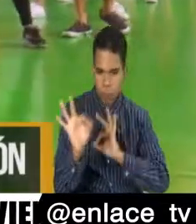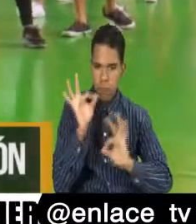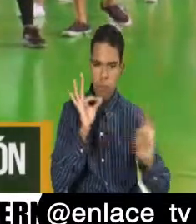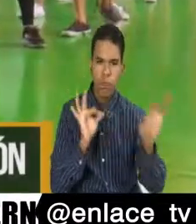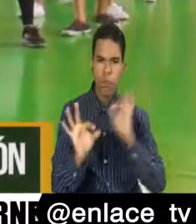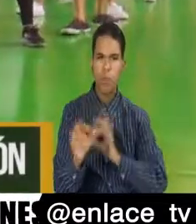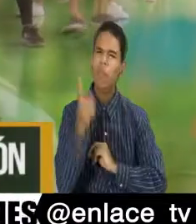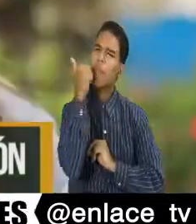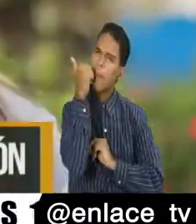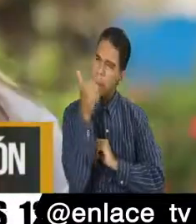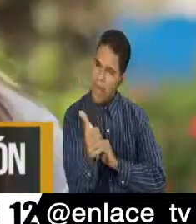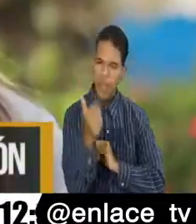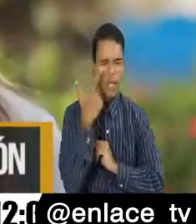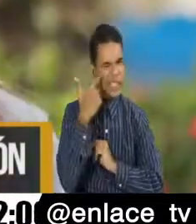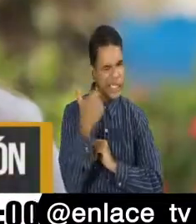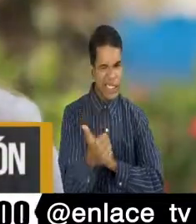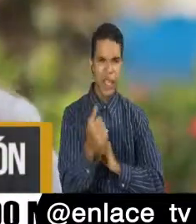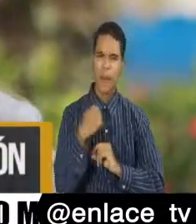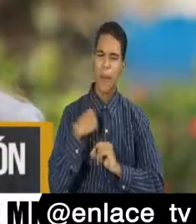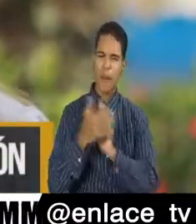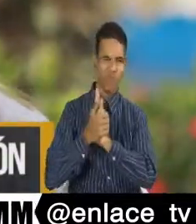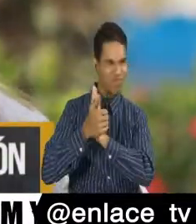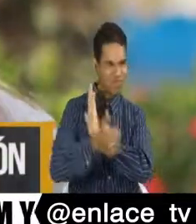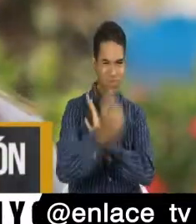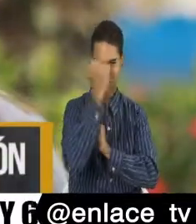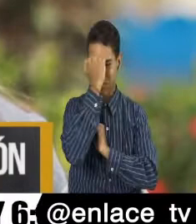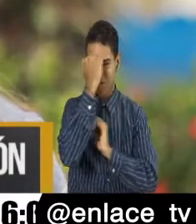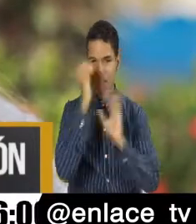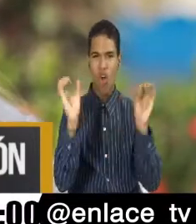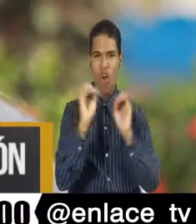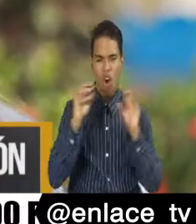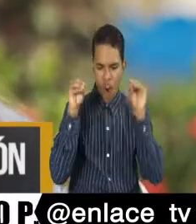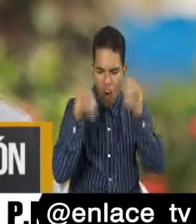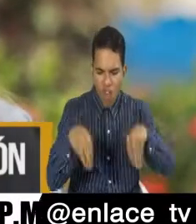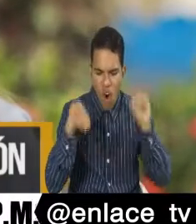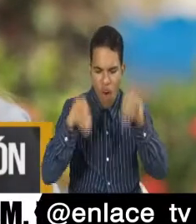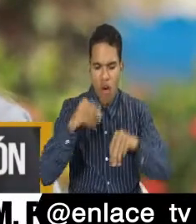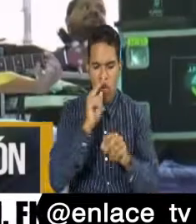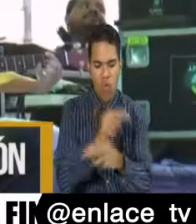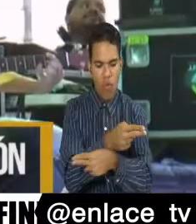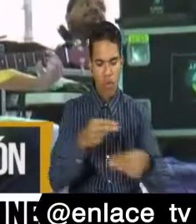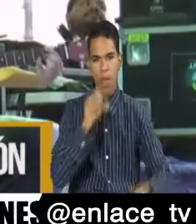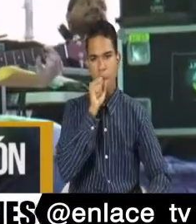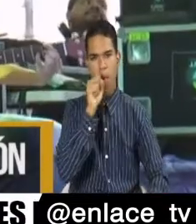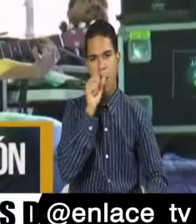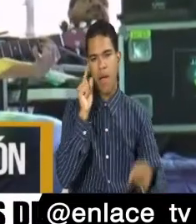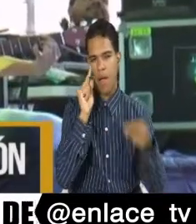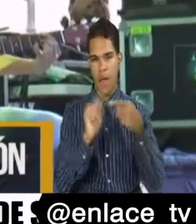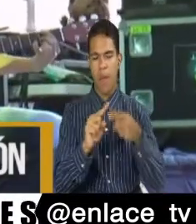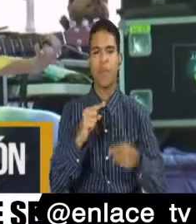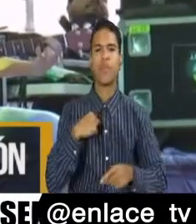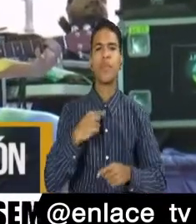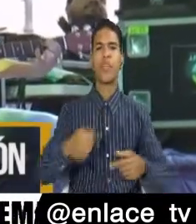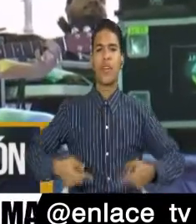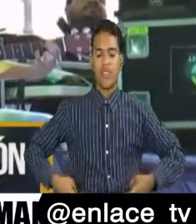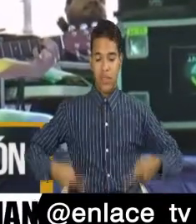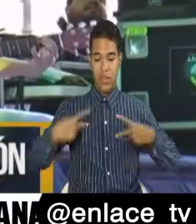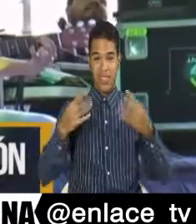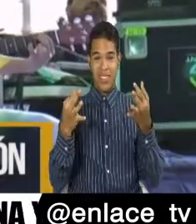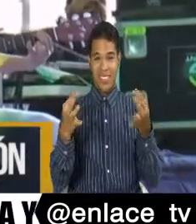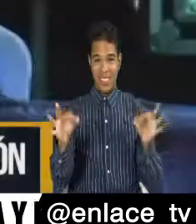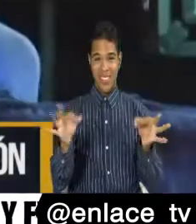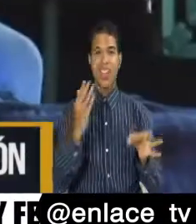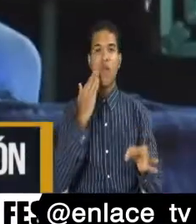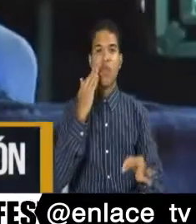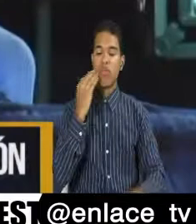poder seleccionar los mejores docentes o los mejores formadores para nuestros niños de Barranca Bermeja. La fecha límite de entrega de hojas de vida se dio el pasado viernes